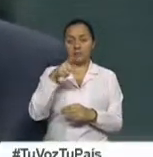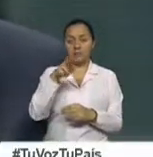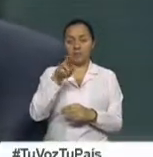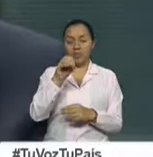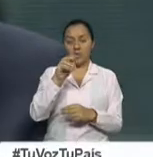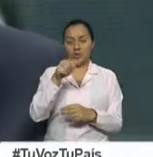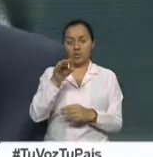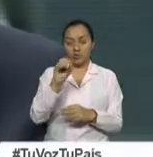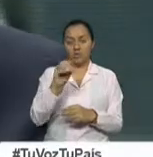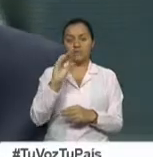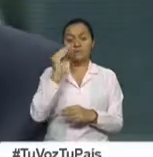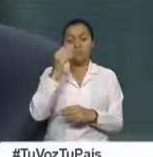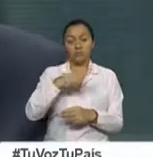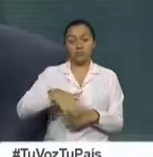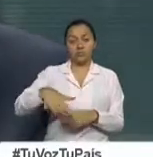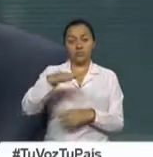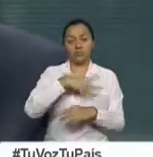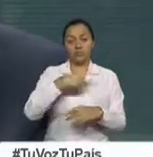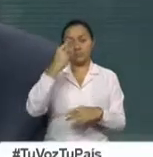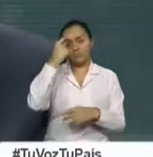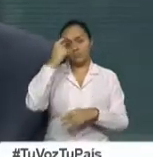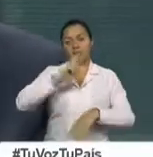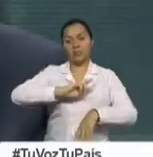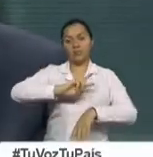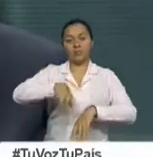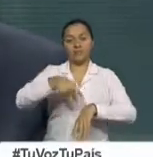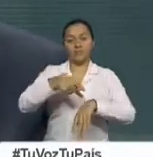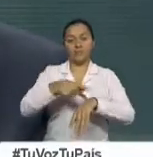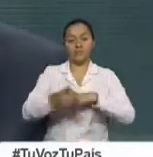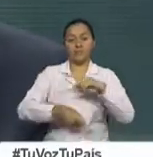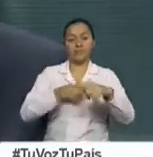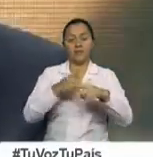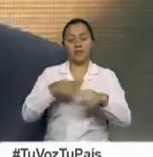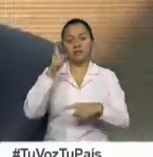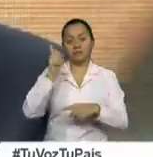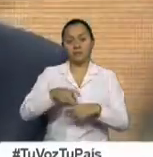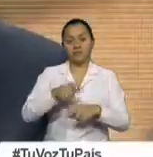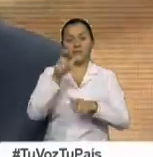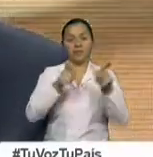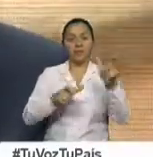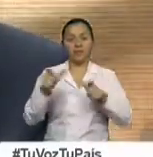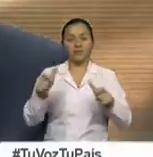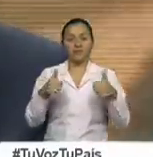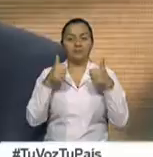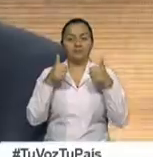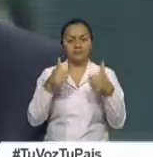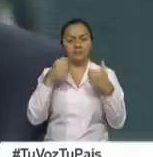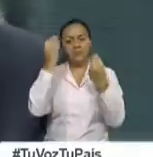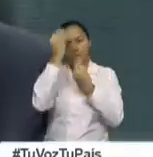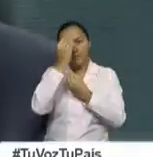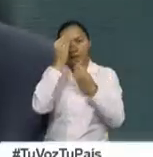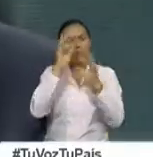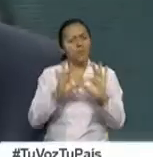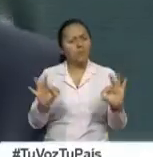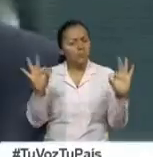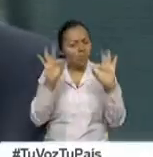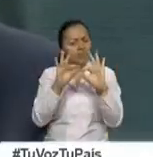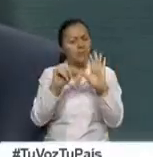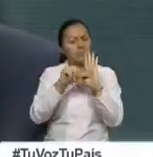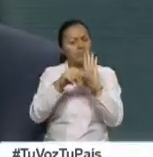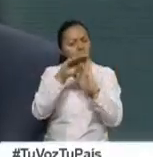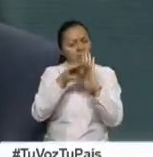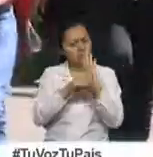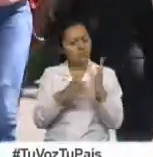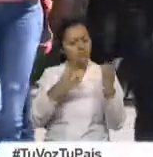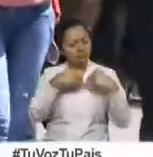de que no es suficiente ser buenos profesionales, también tienen que ser buenos ciudadanos, con valores y principios